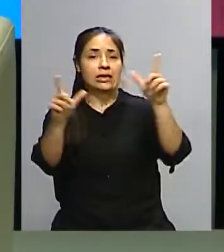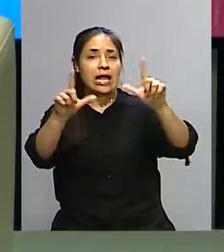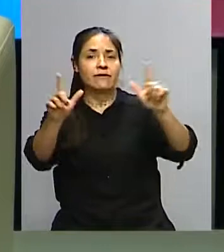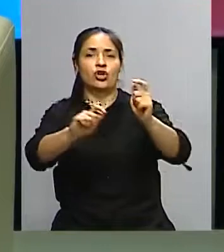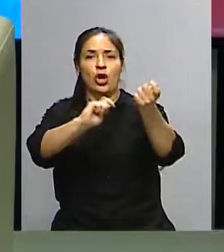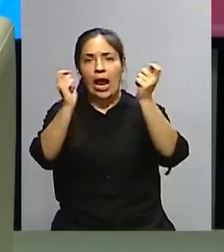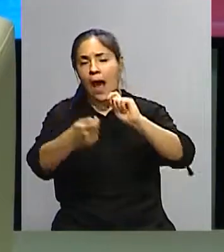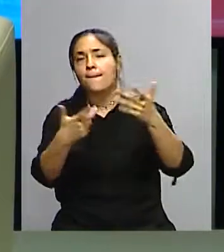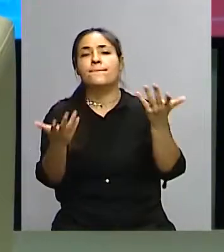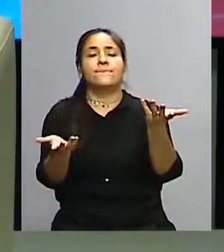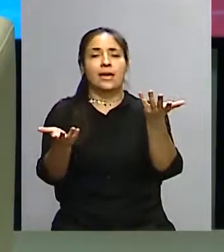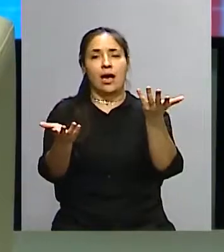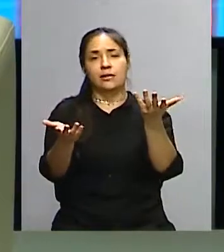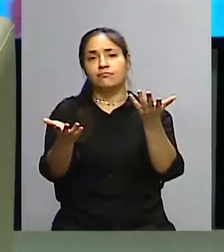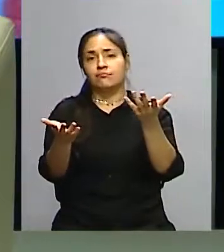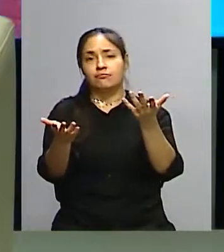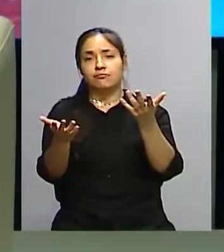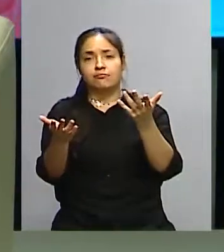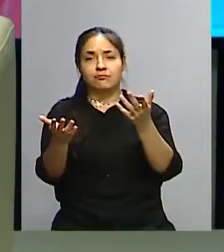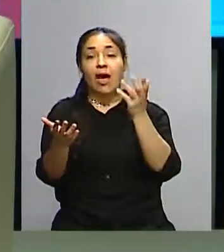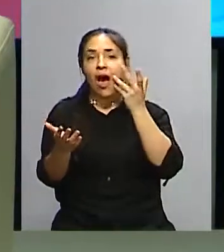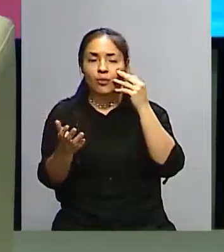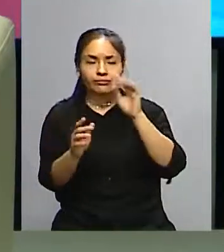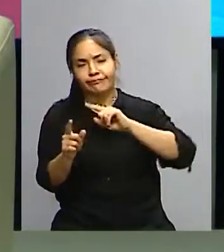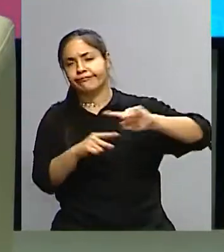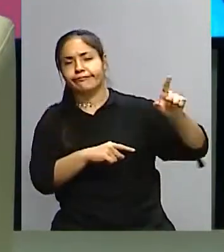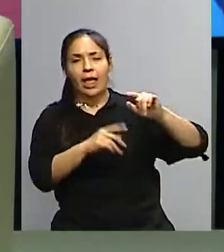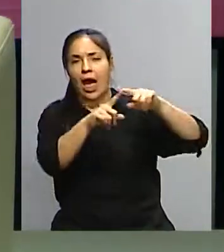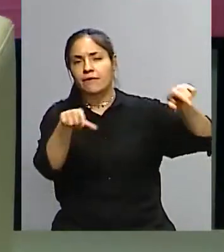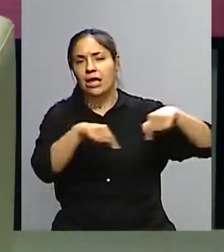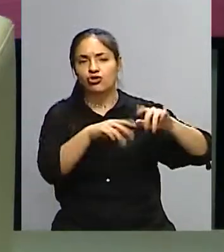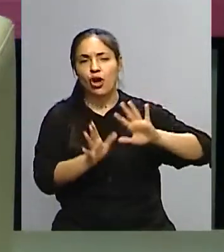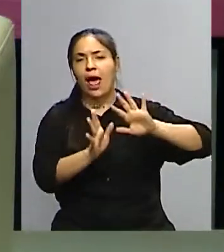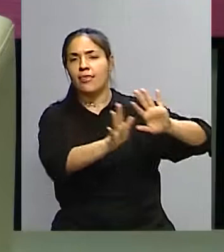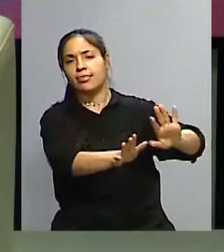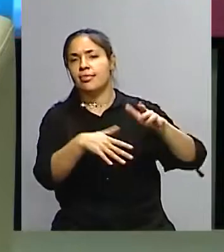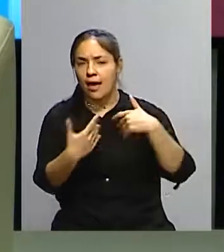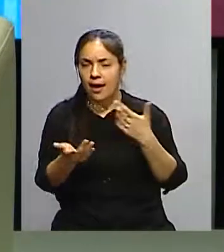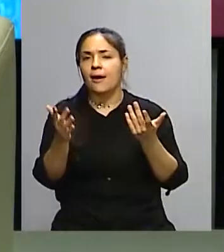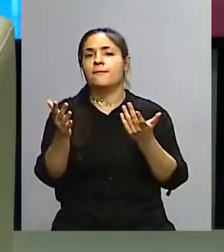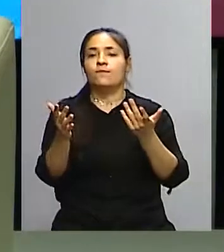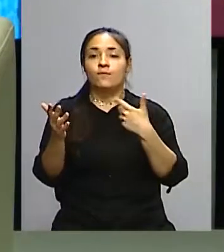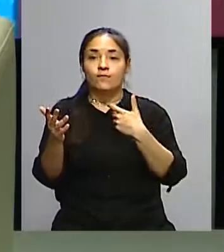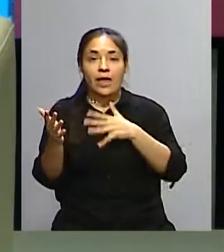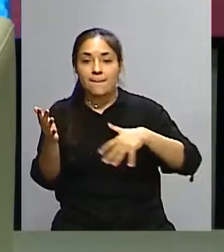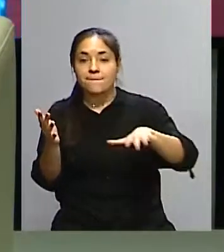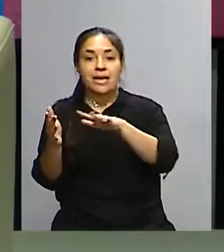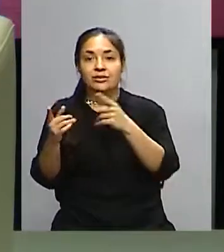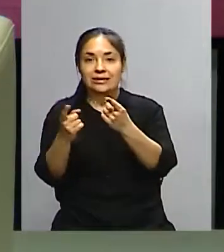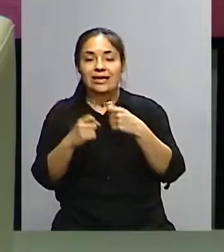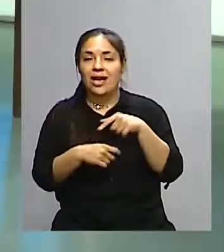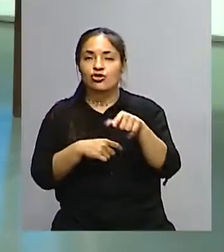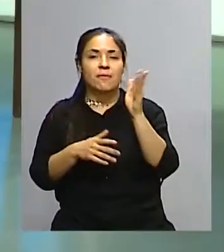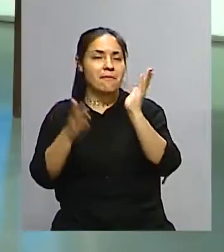televisor, los apartan a otras habitaciones porque necesitan más espacio. Entonces es un maltrato que se